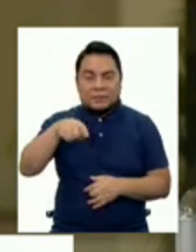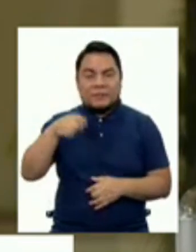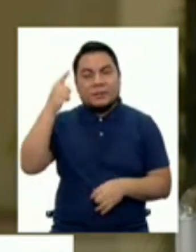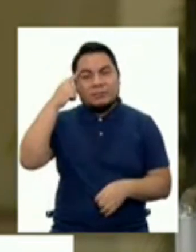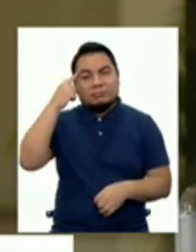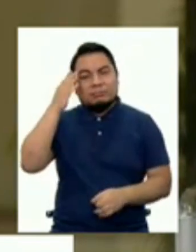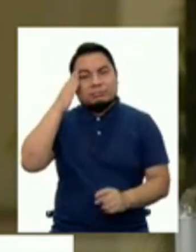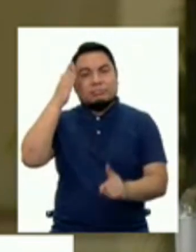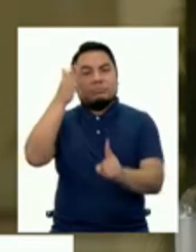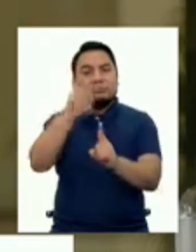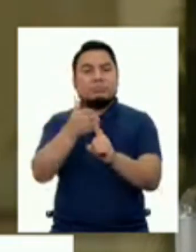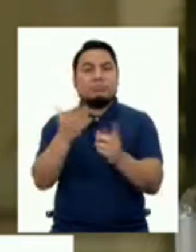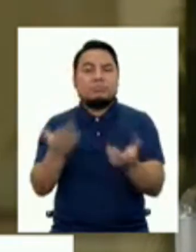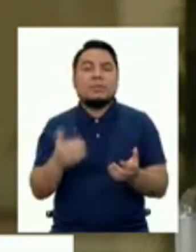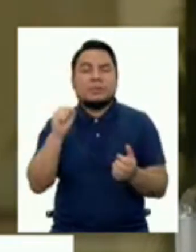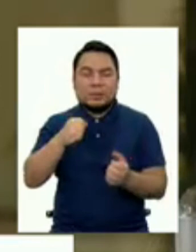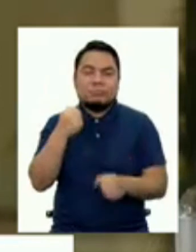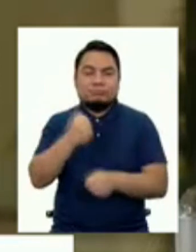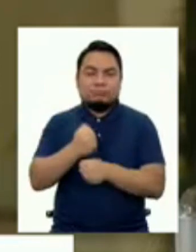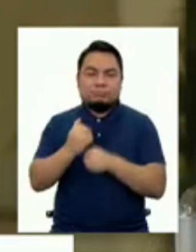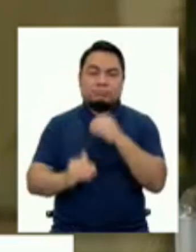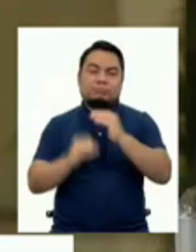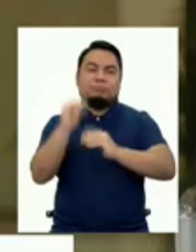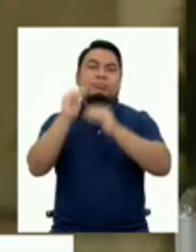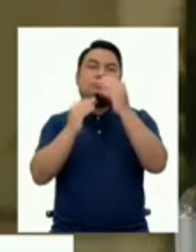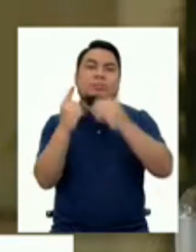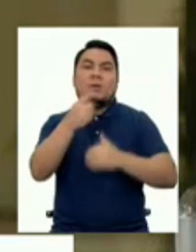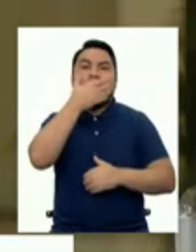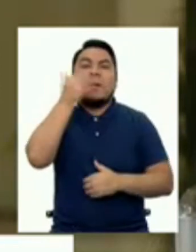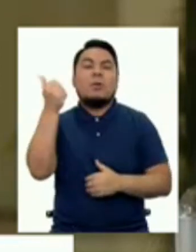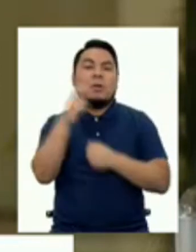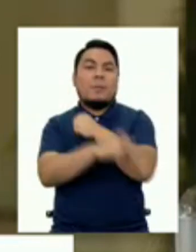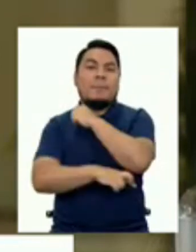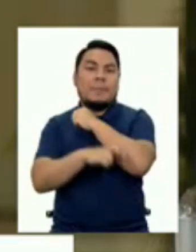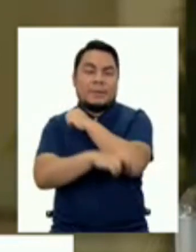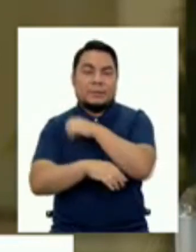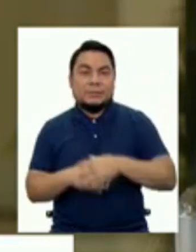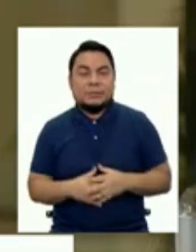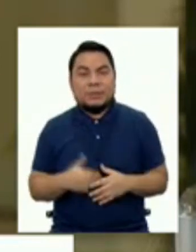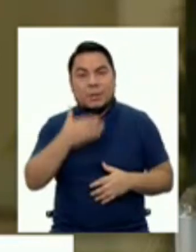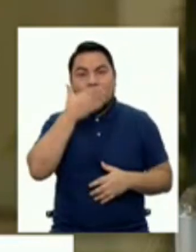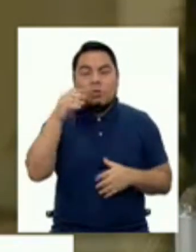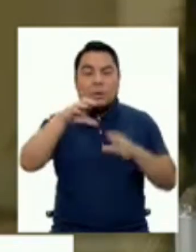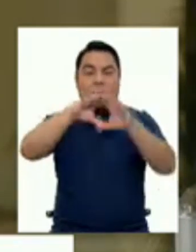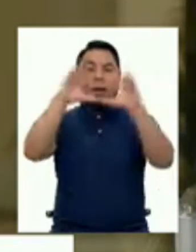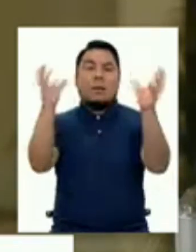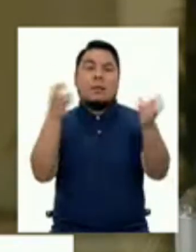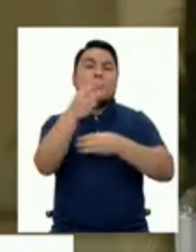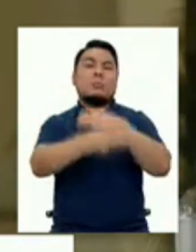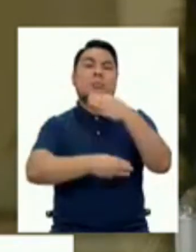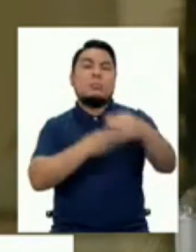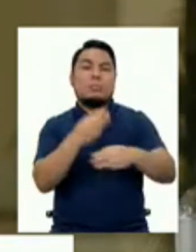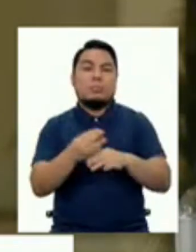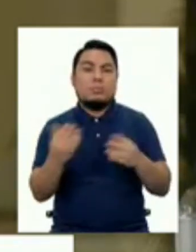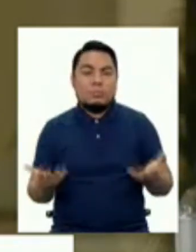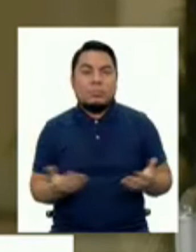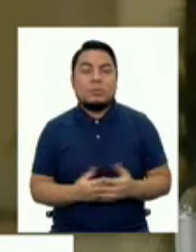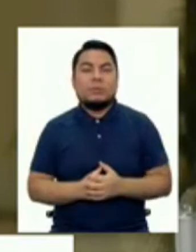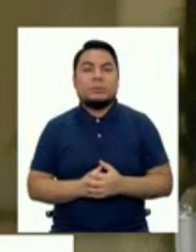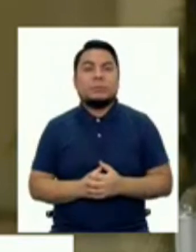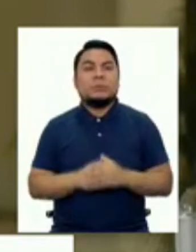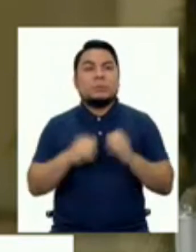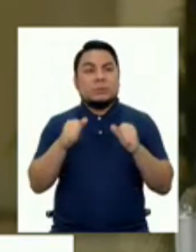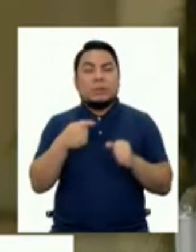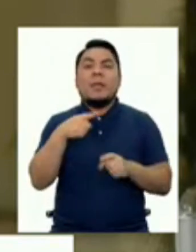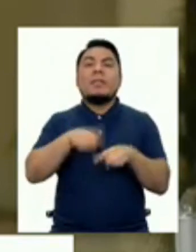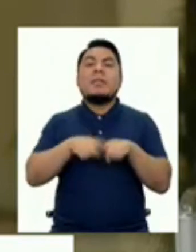llevar a construir un mejor país, un mejor planeta. Depende de nosotros.